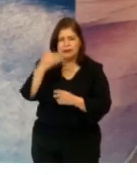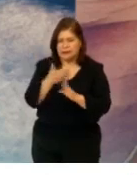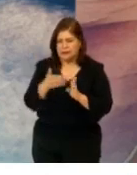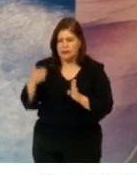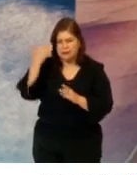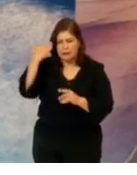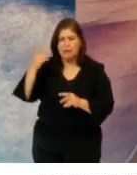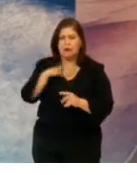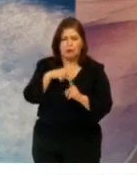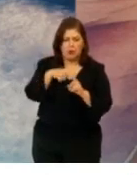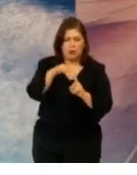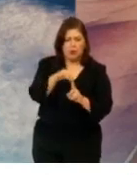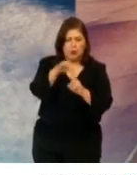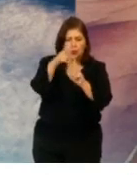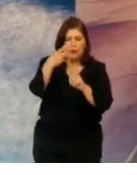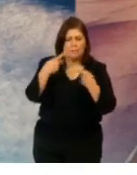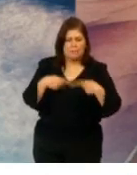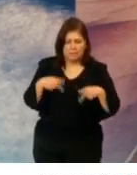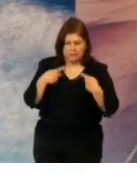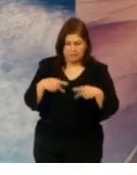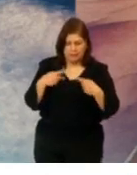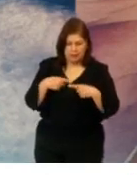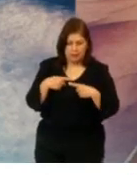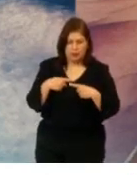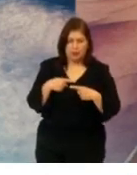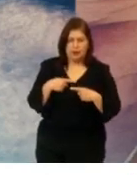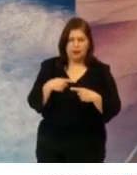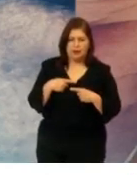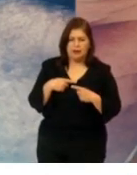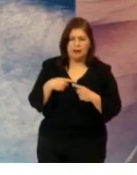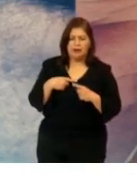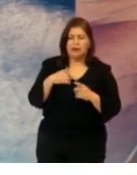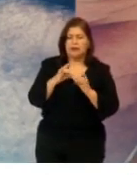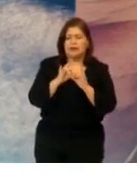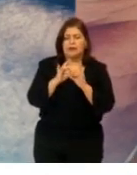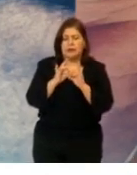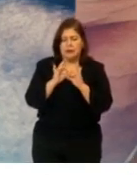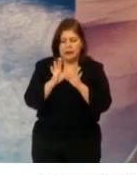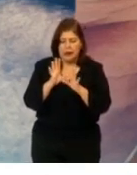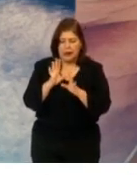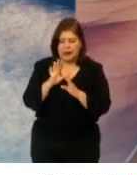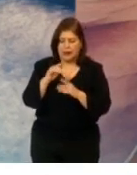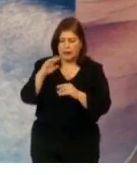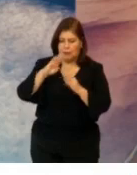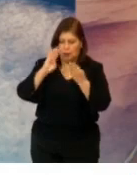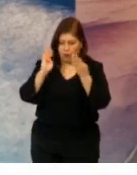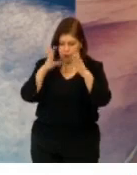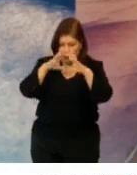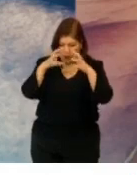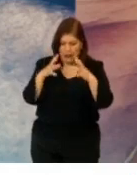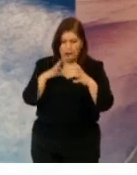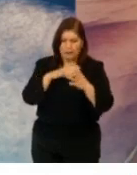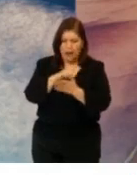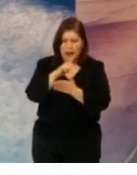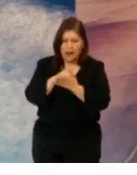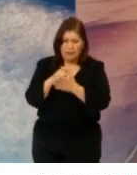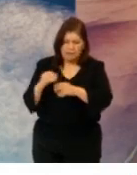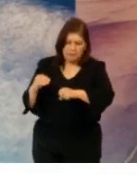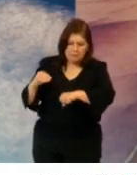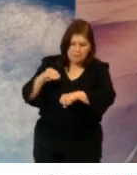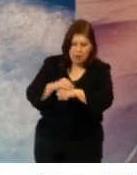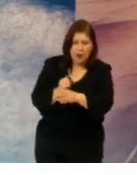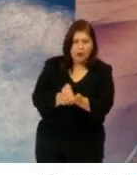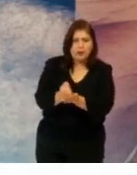es que es una persona, llega un minuto del mundo en donde la ley se aplica desaplicándose. Es decir, tienes